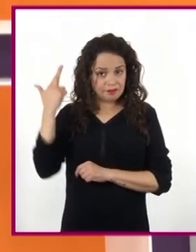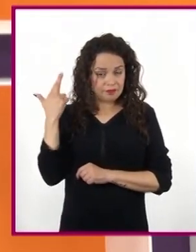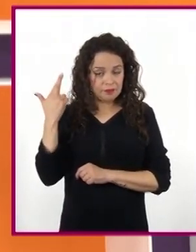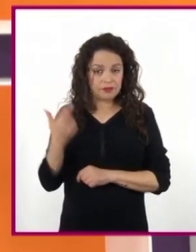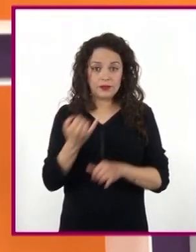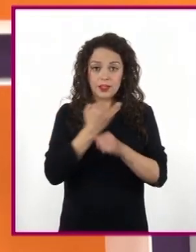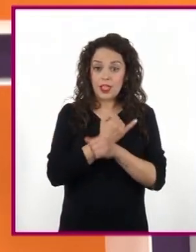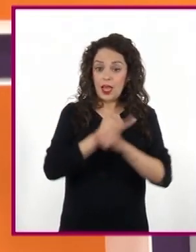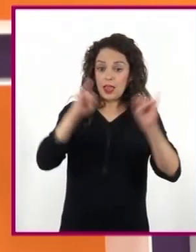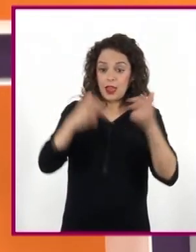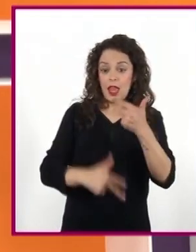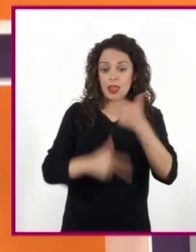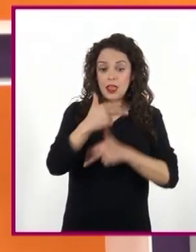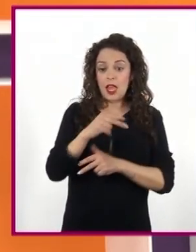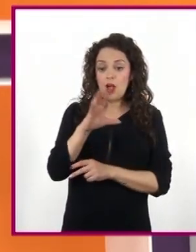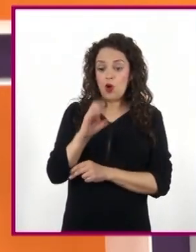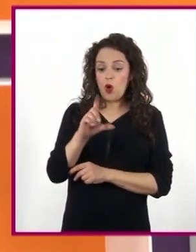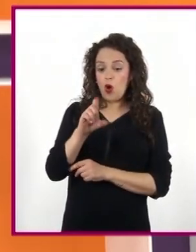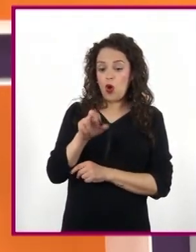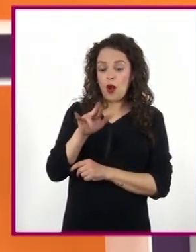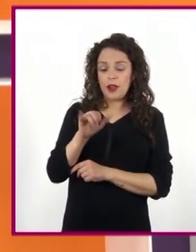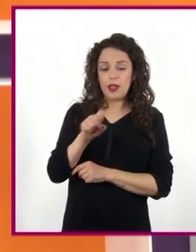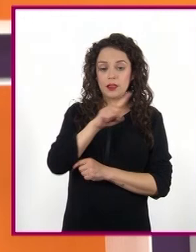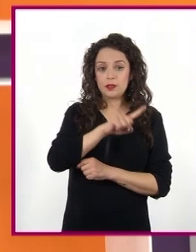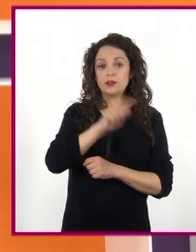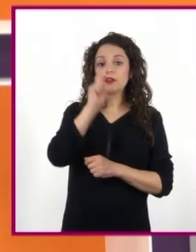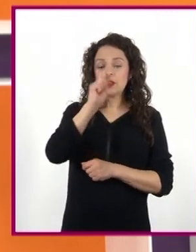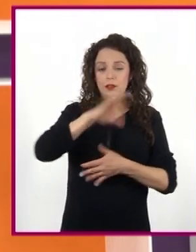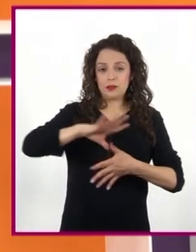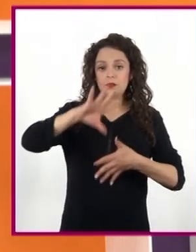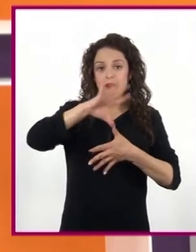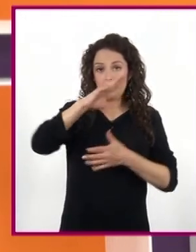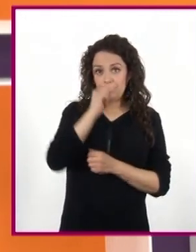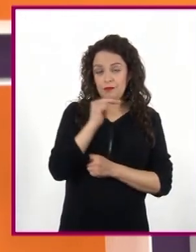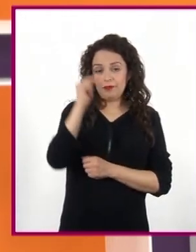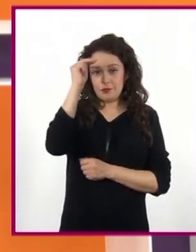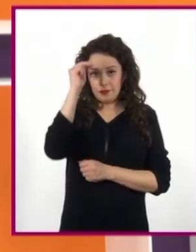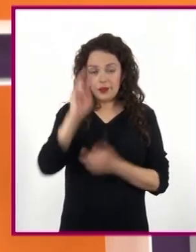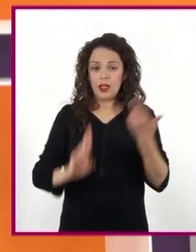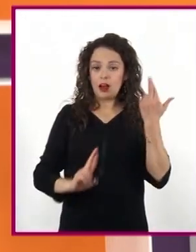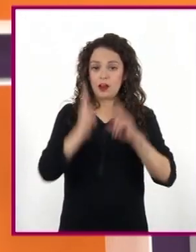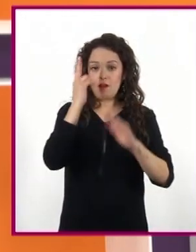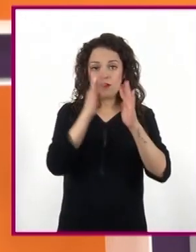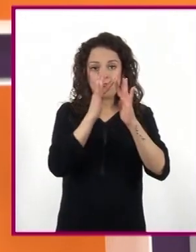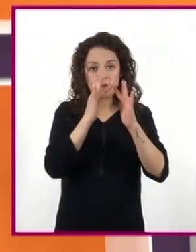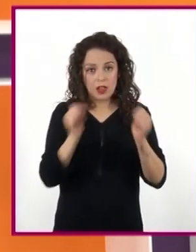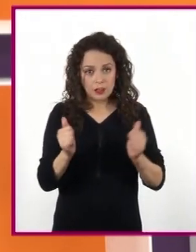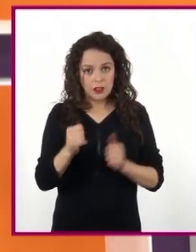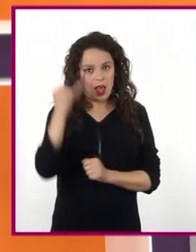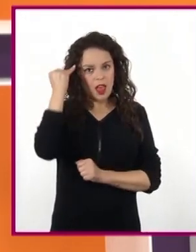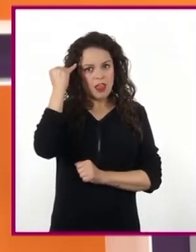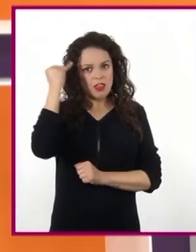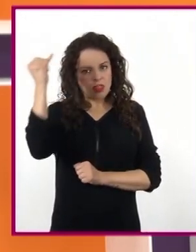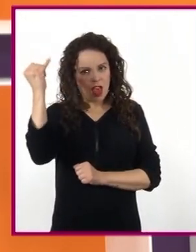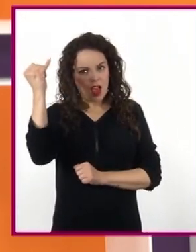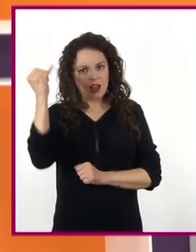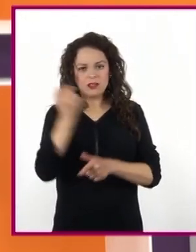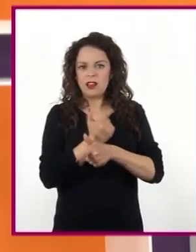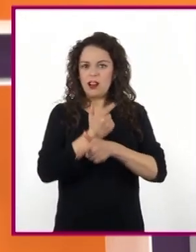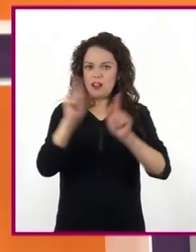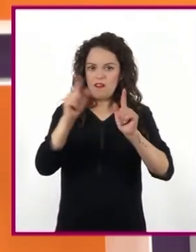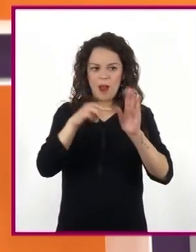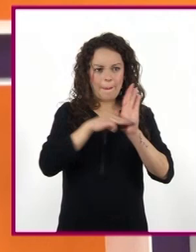13 colonias de Norteamérica, la Revolución Francesa, la madurez de las ideas liberales, poco a poco